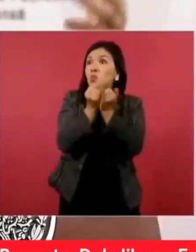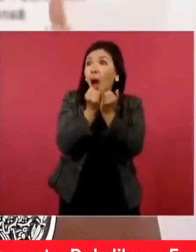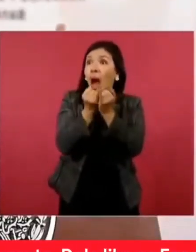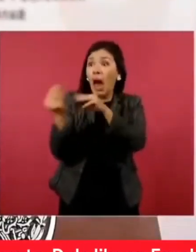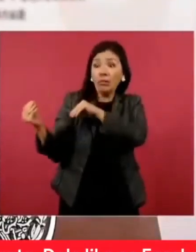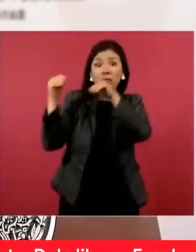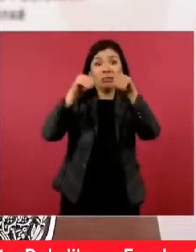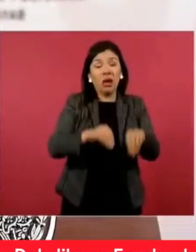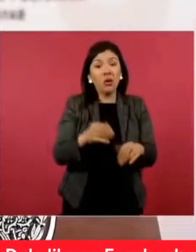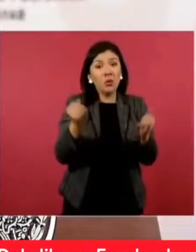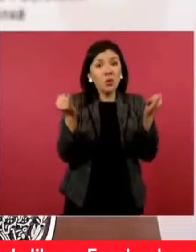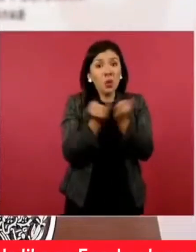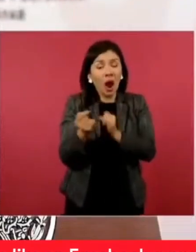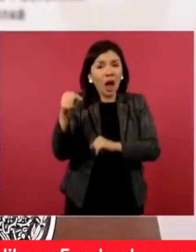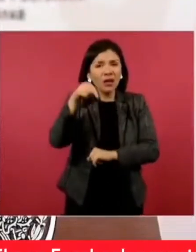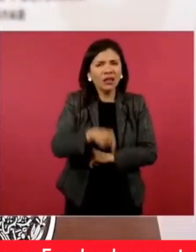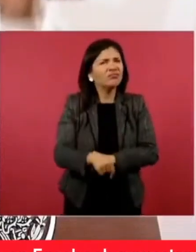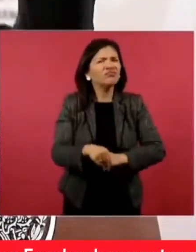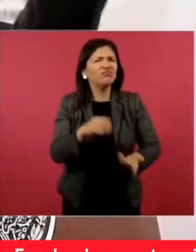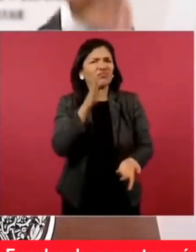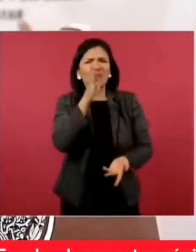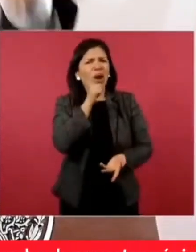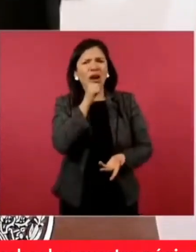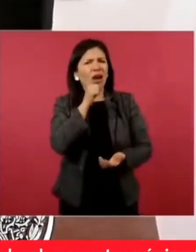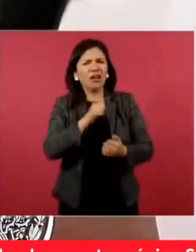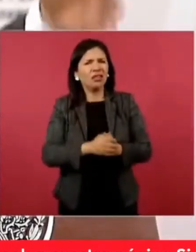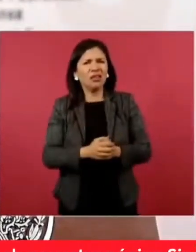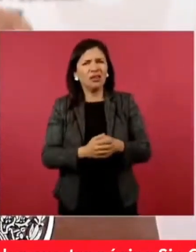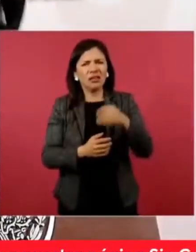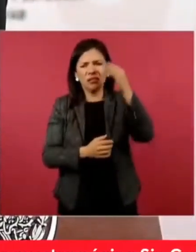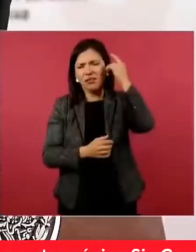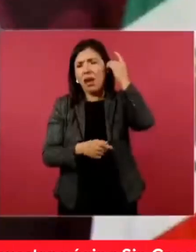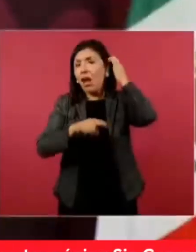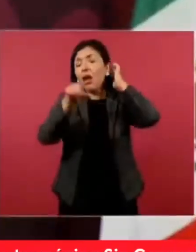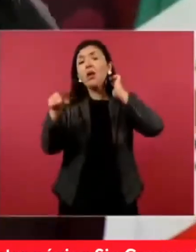las realidades. Entonces empezaron,